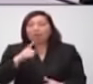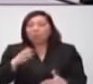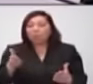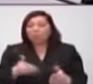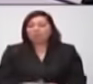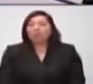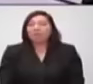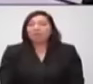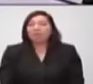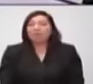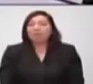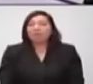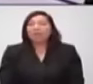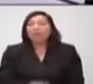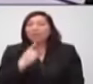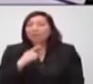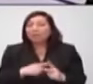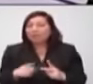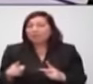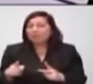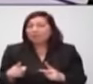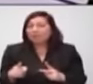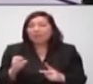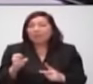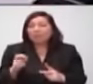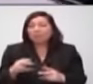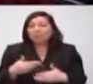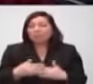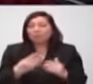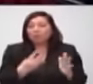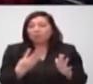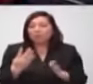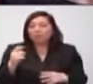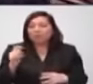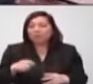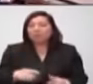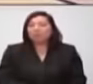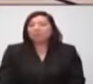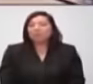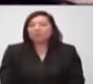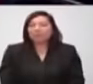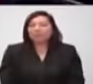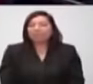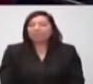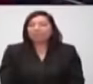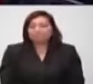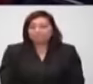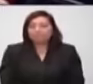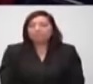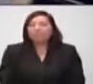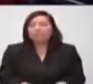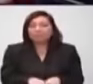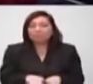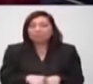87%. Y el viaducto 10, que es la salida del túnel hacia Vitamiento, tiene un avance del 99%. La sección 2 también considera el